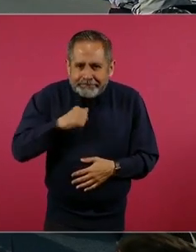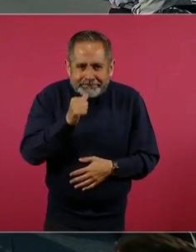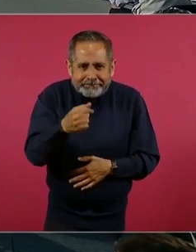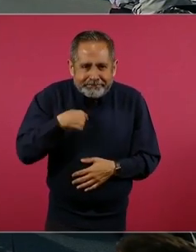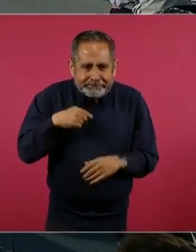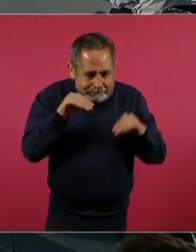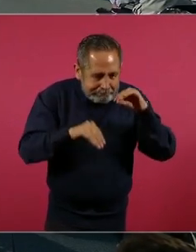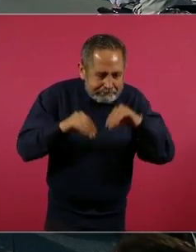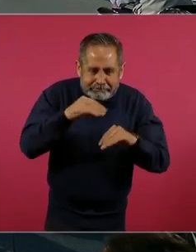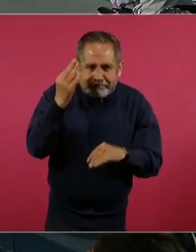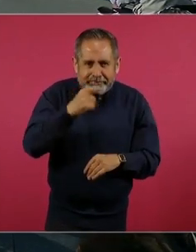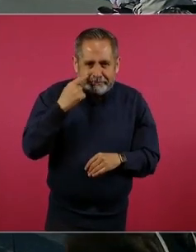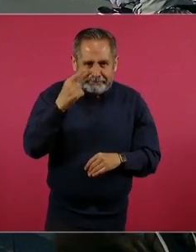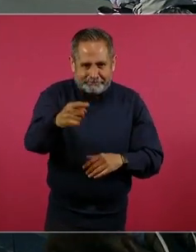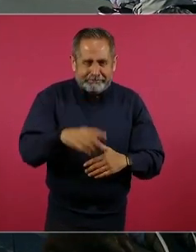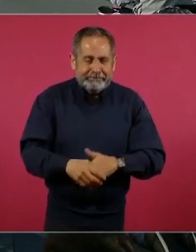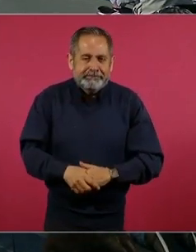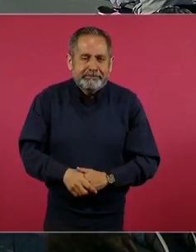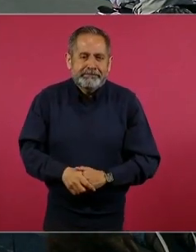esta es la marca.